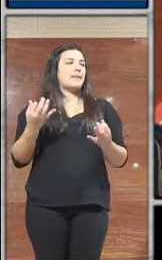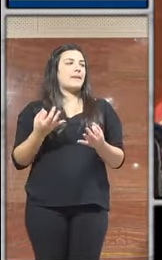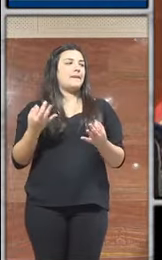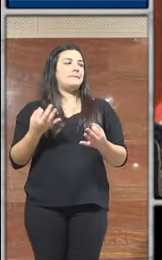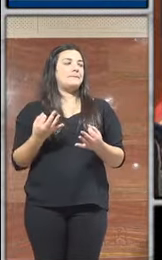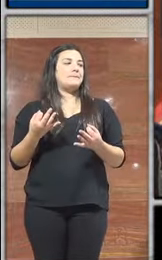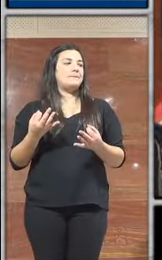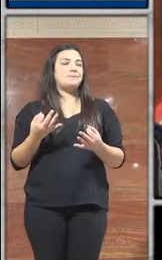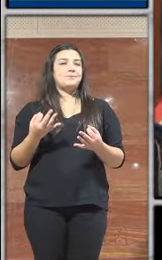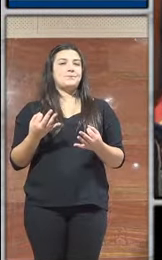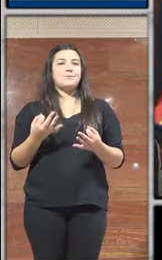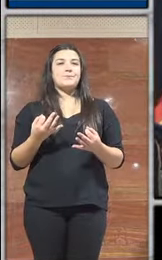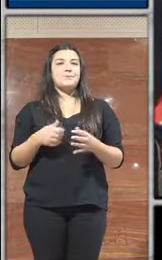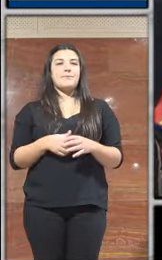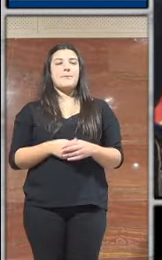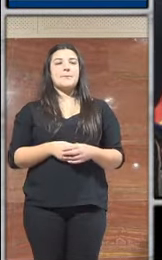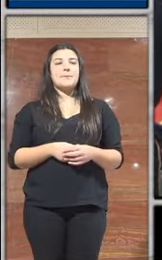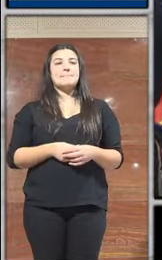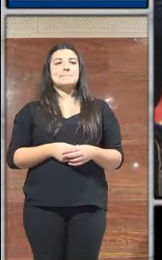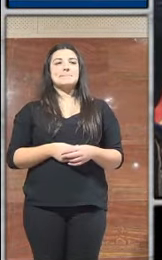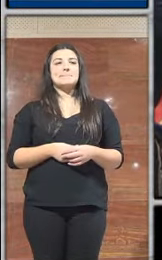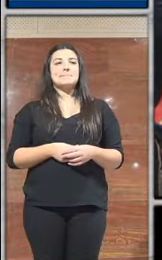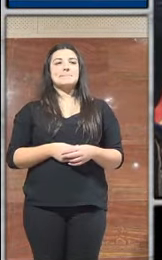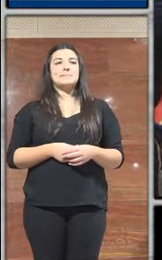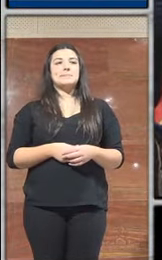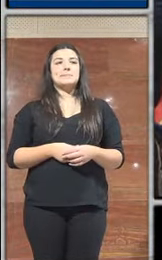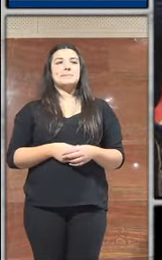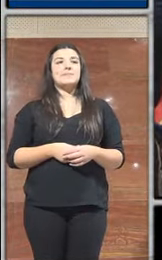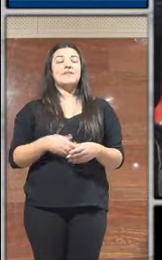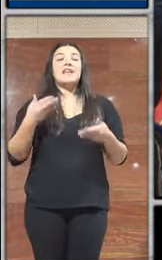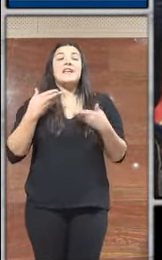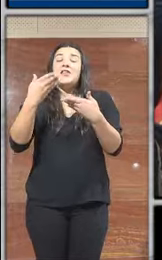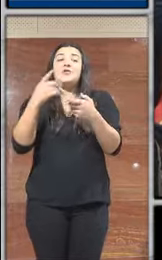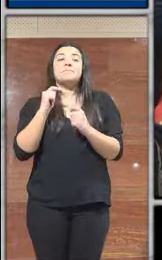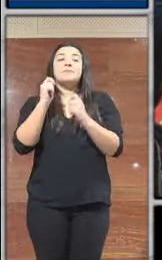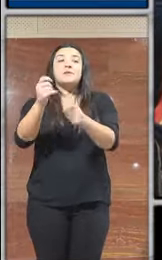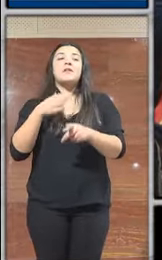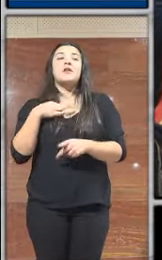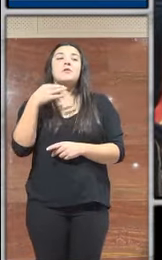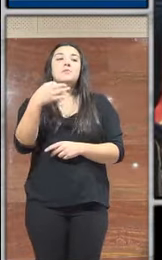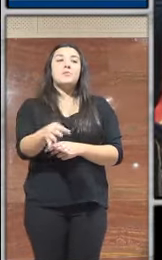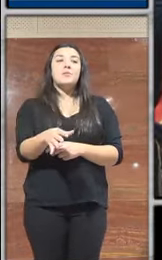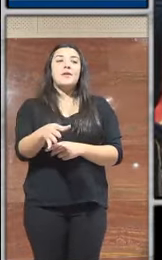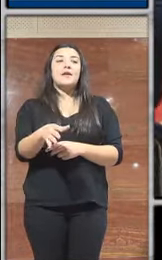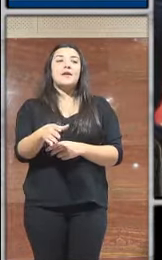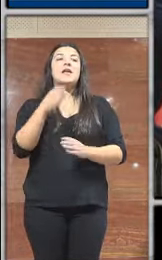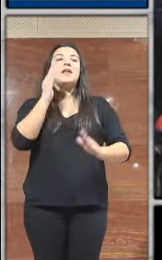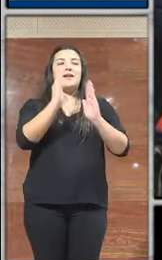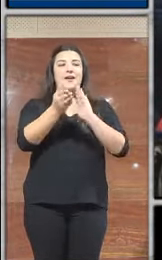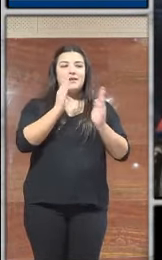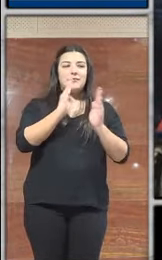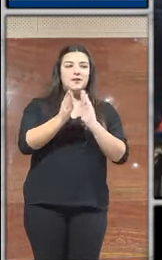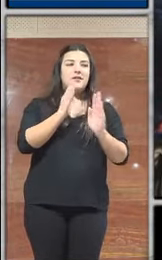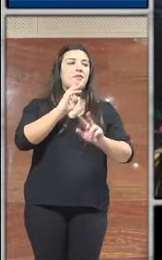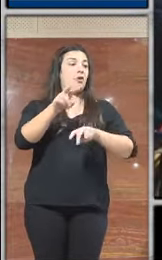la ayuda que puede aportar la nueva tecnología a la rehabilitación a la